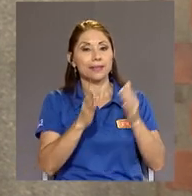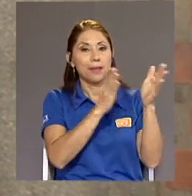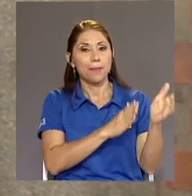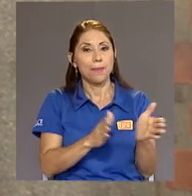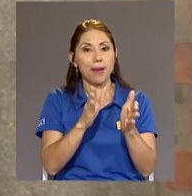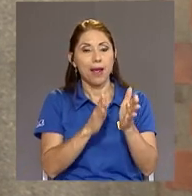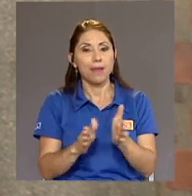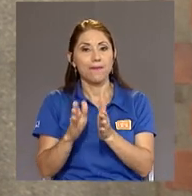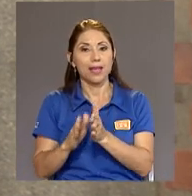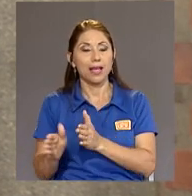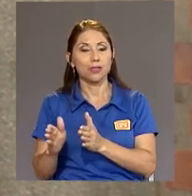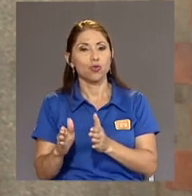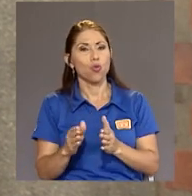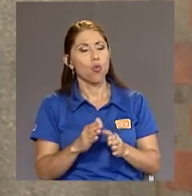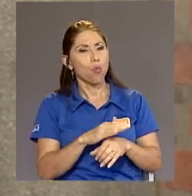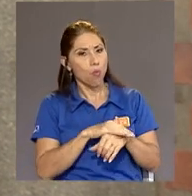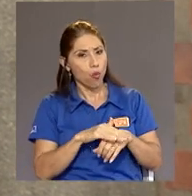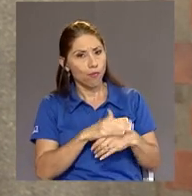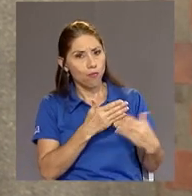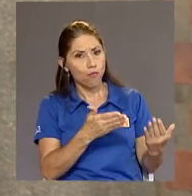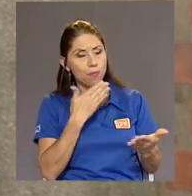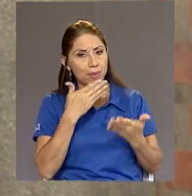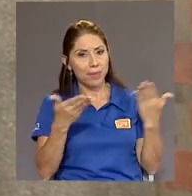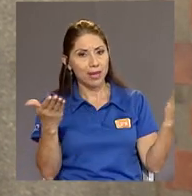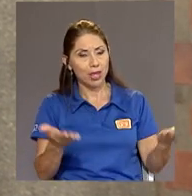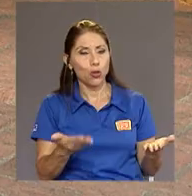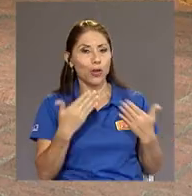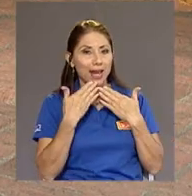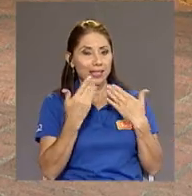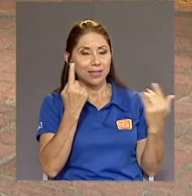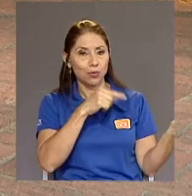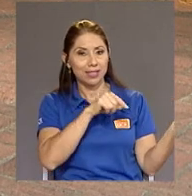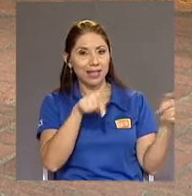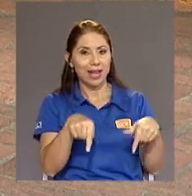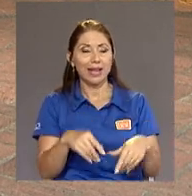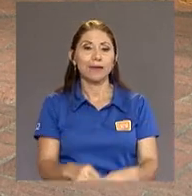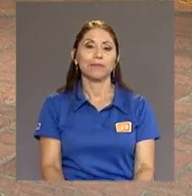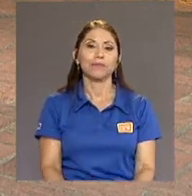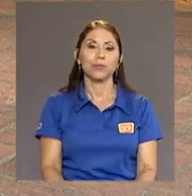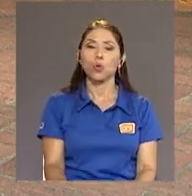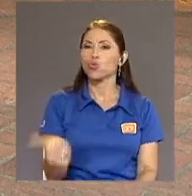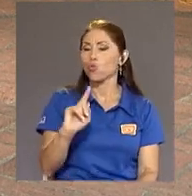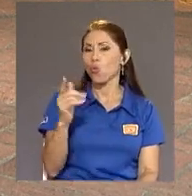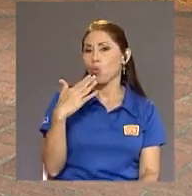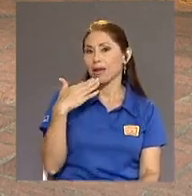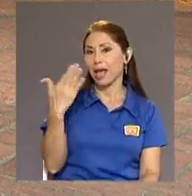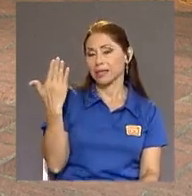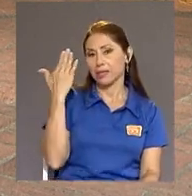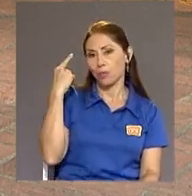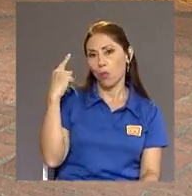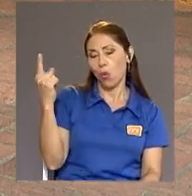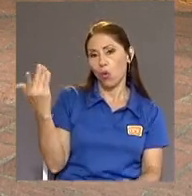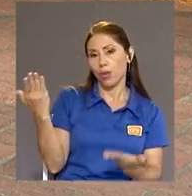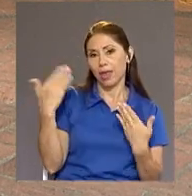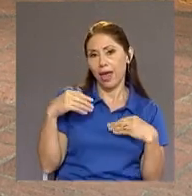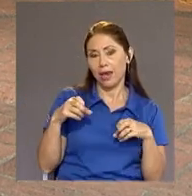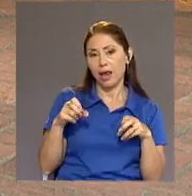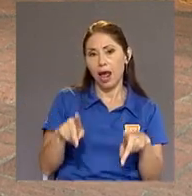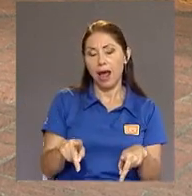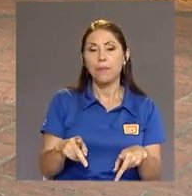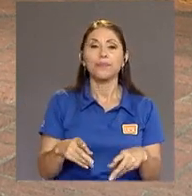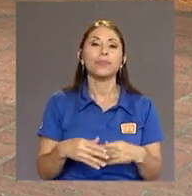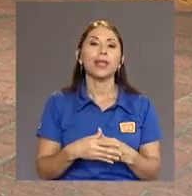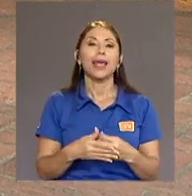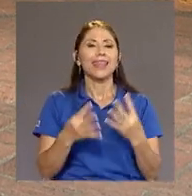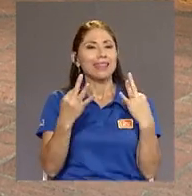planificación. Por favor, don Rolando, y bienvenido, gracias por estar aquí. No, gracias más bien por el espacio y pues tratar de detallar